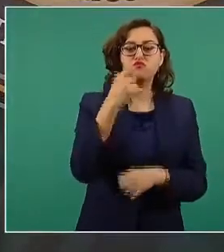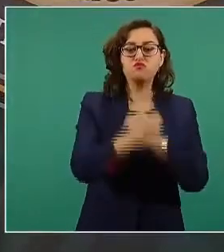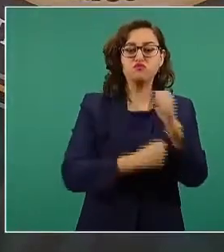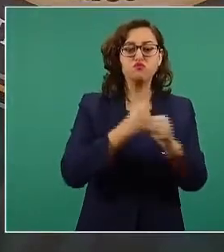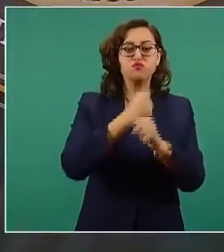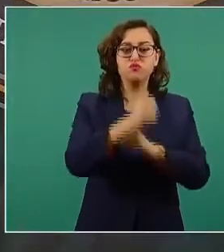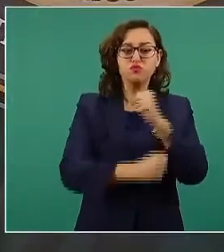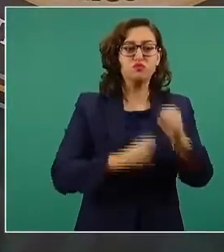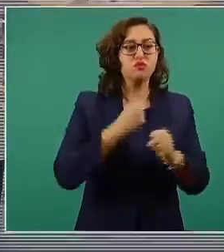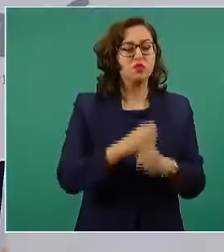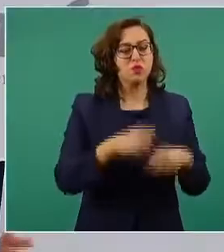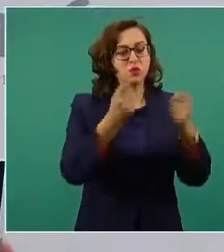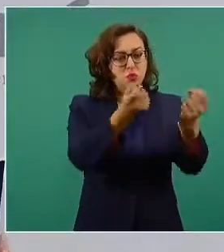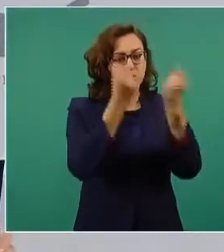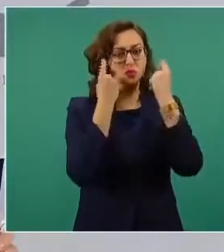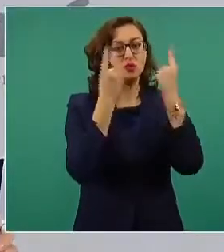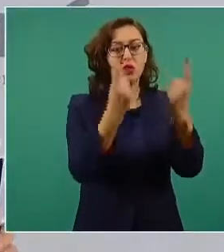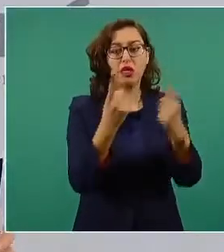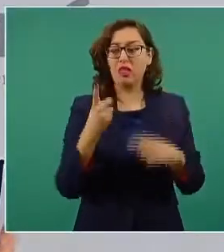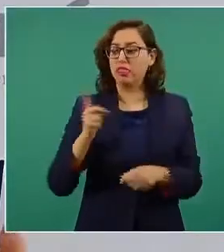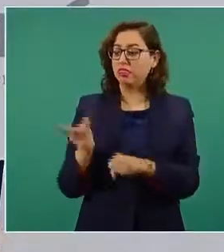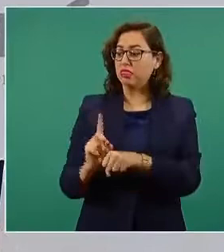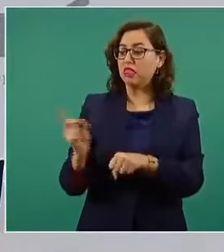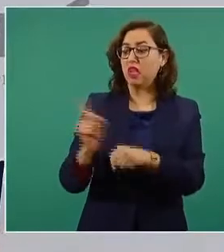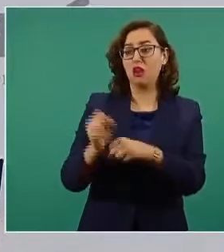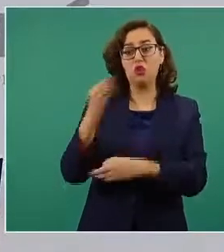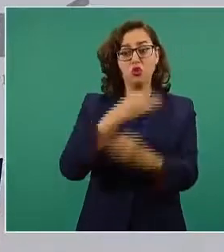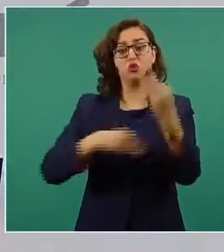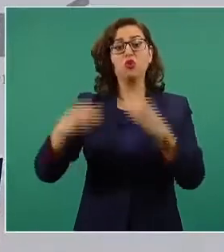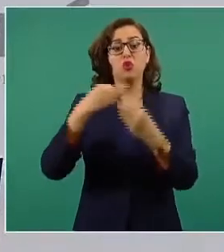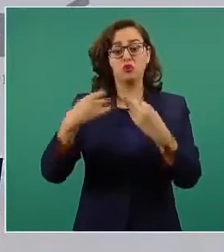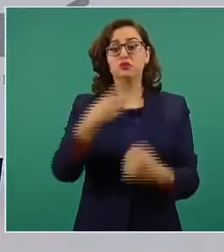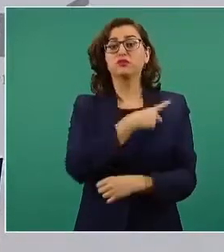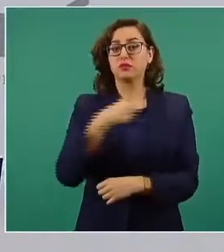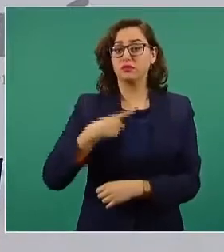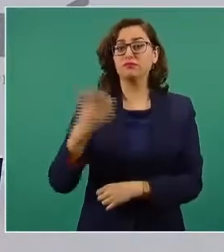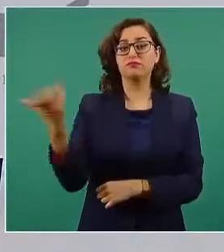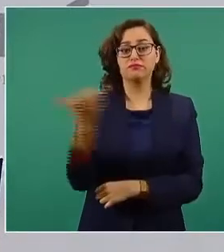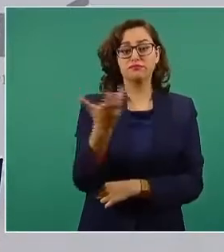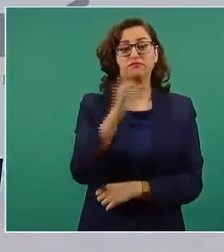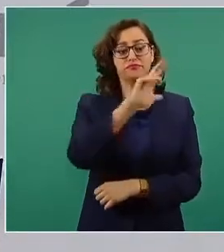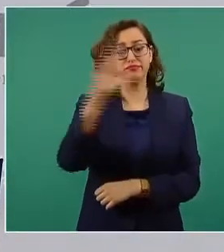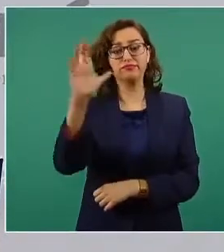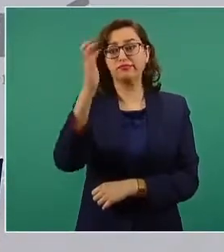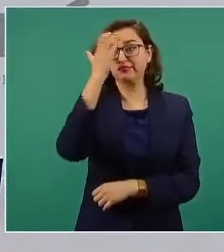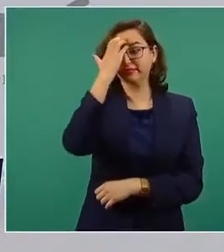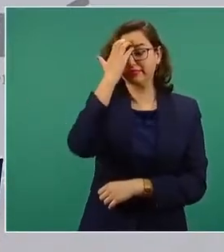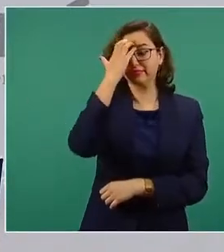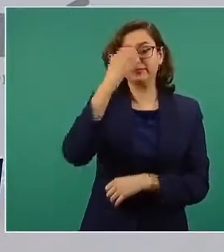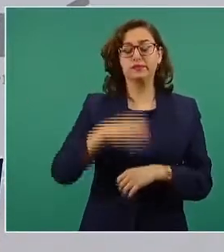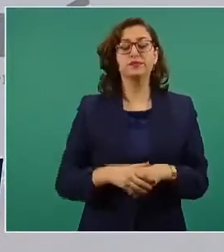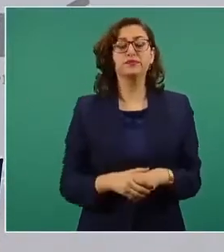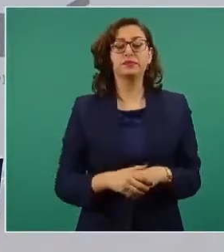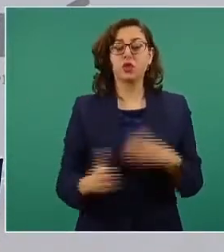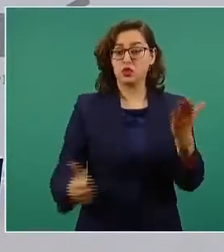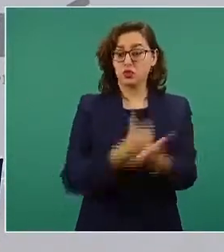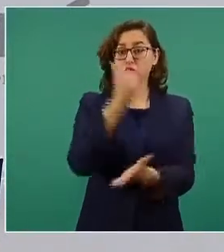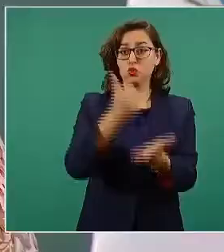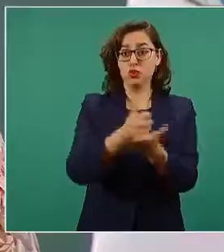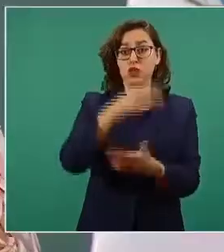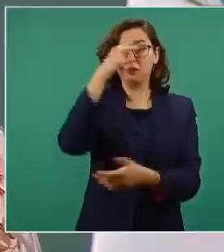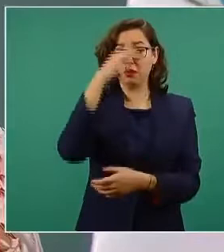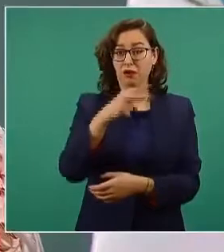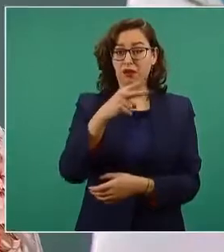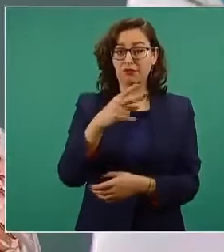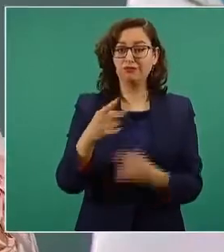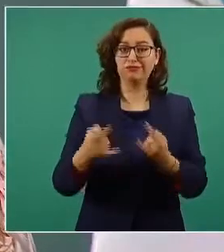construimos todos los días esta cuarta transformación de la vida pública de México. La Ciudad de México tiene una historia